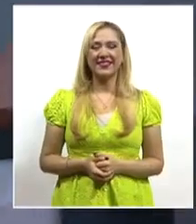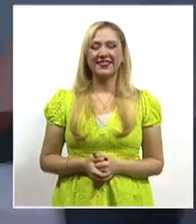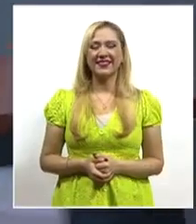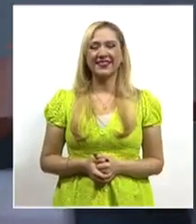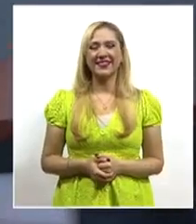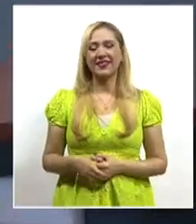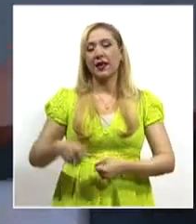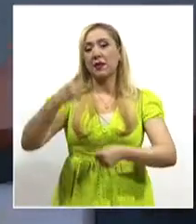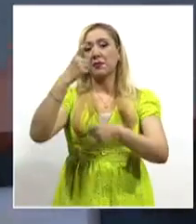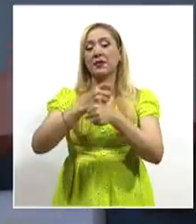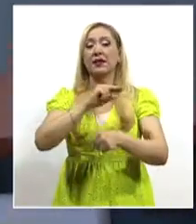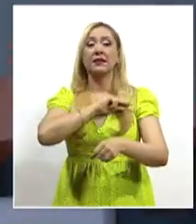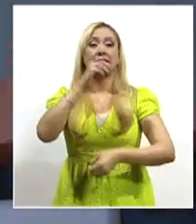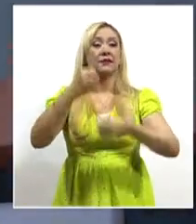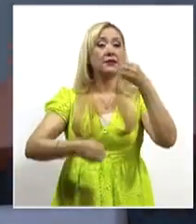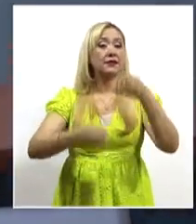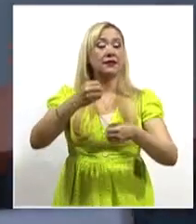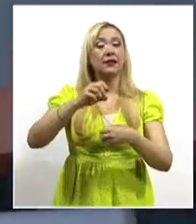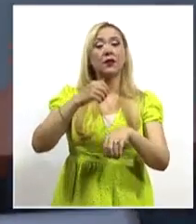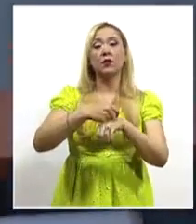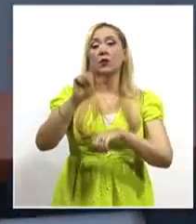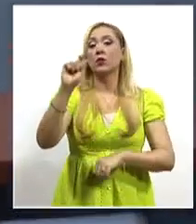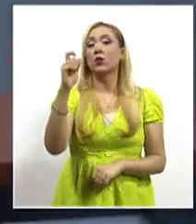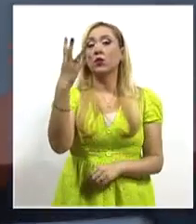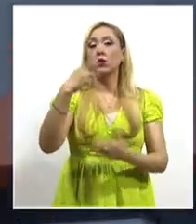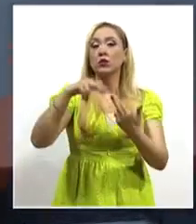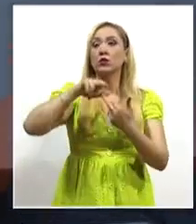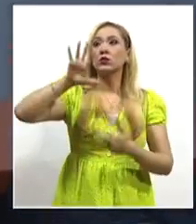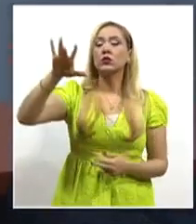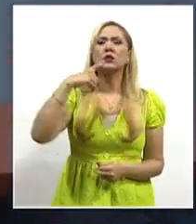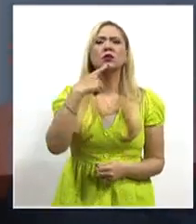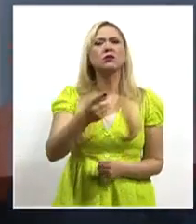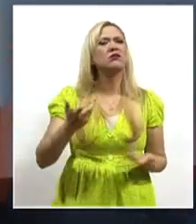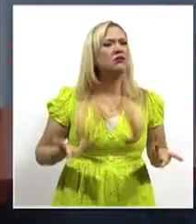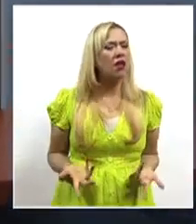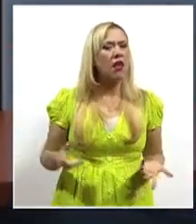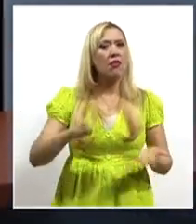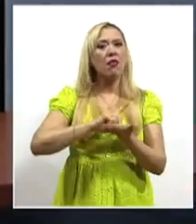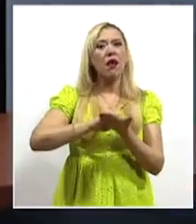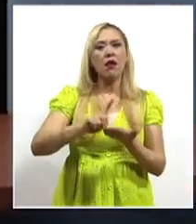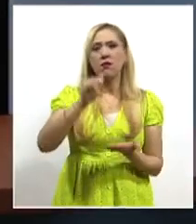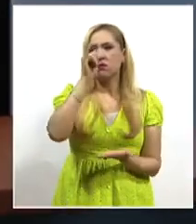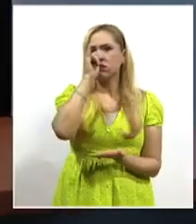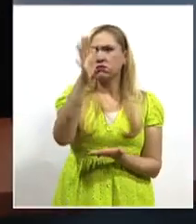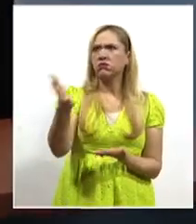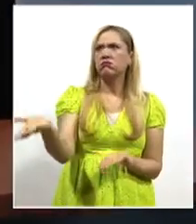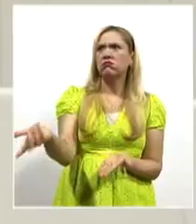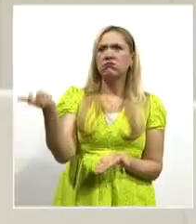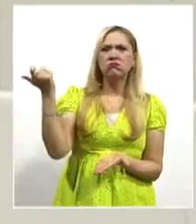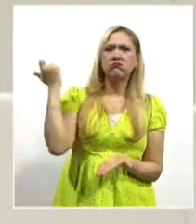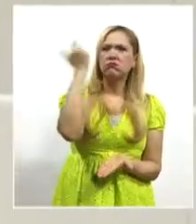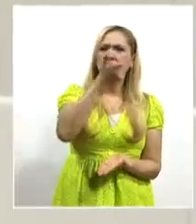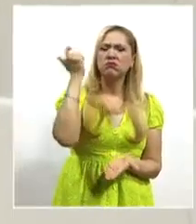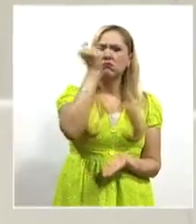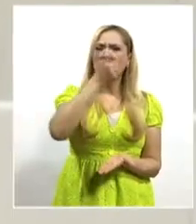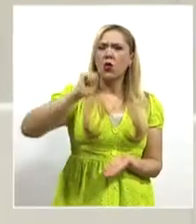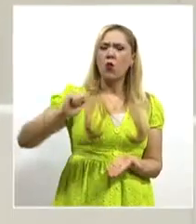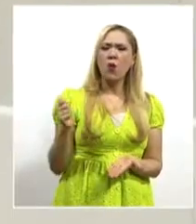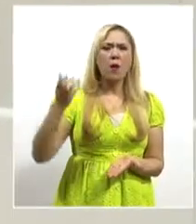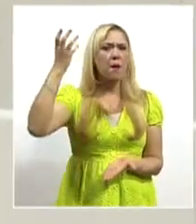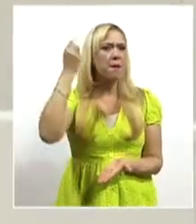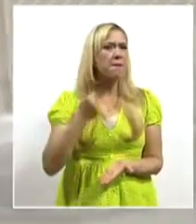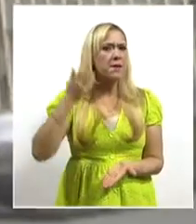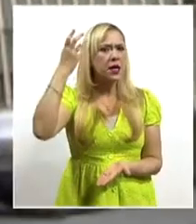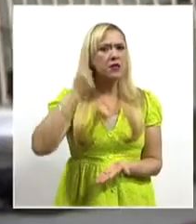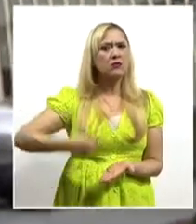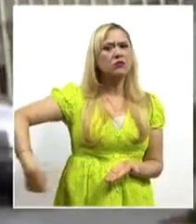Y el primer tribunal colegiado del 24º Circuito determinó que el derecho para reclamar las aportaciones realizadas al Fondo de Pensiones